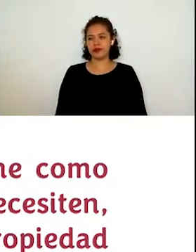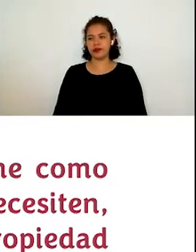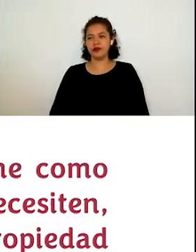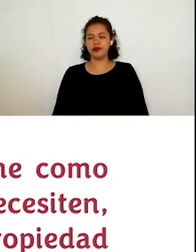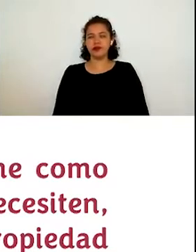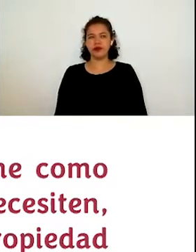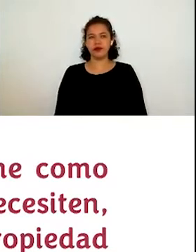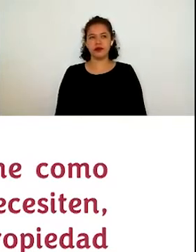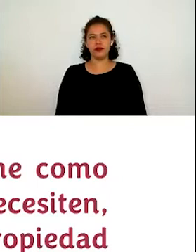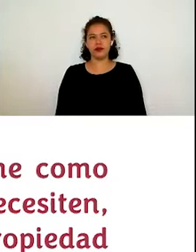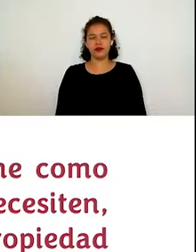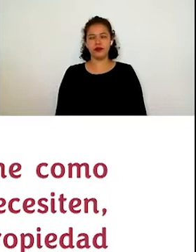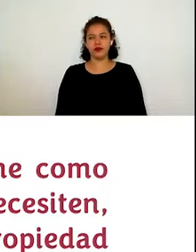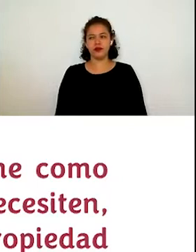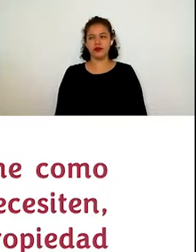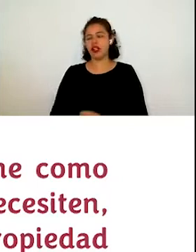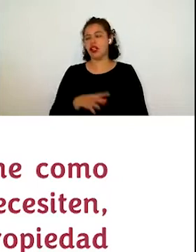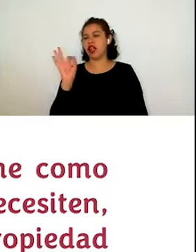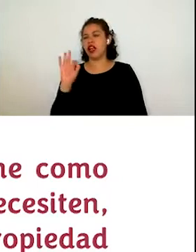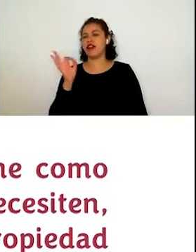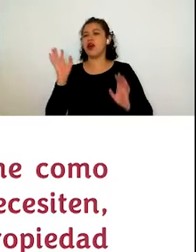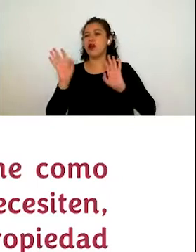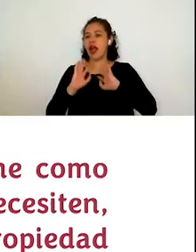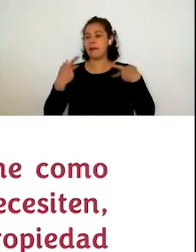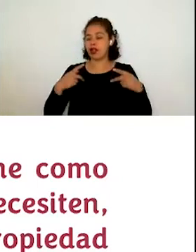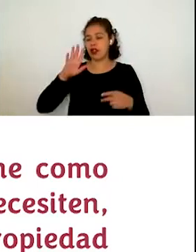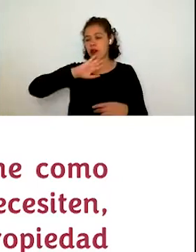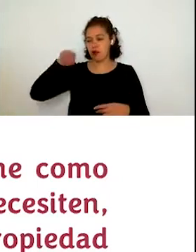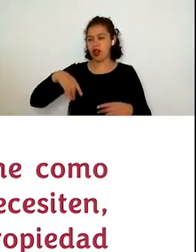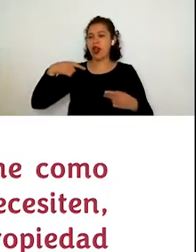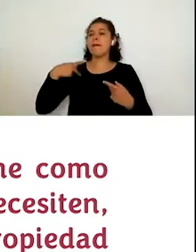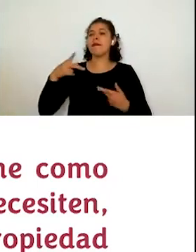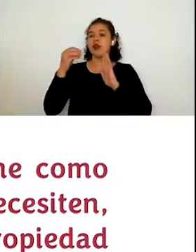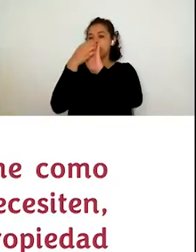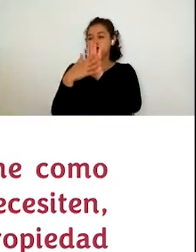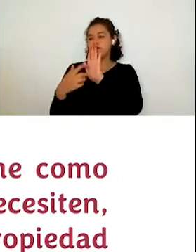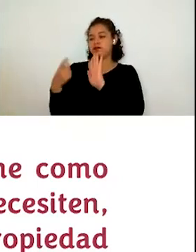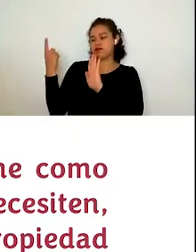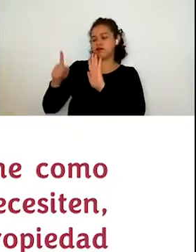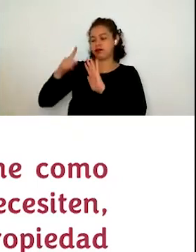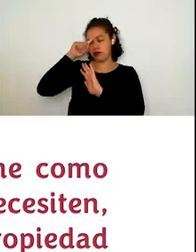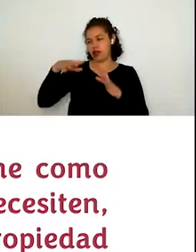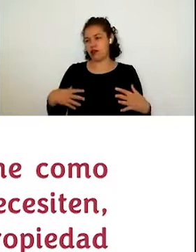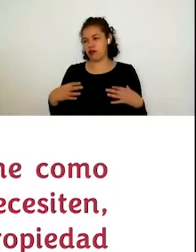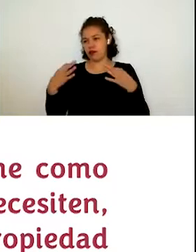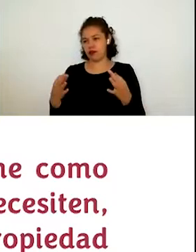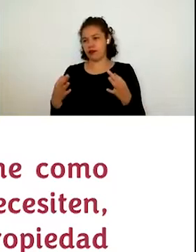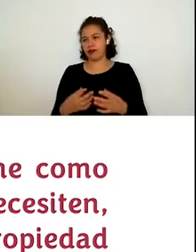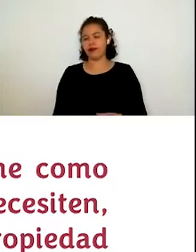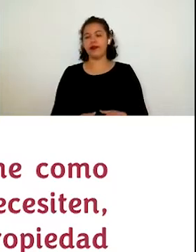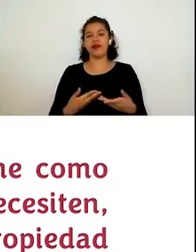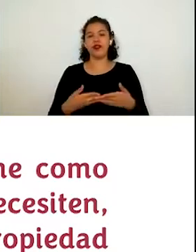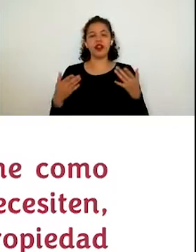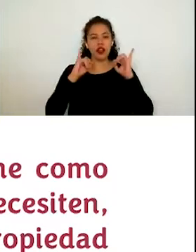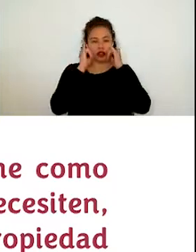como disposición en un testamento. La participación del Estado, en este caso la Junta de Asistencia